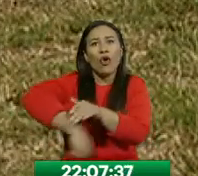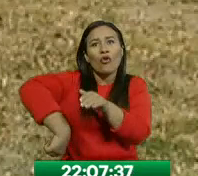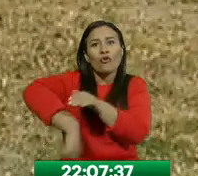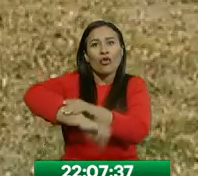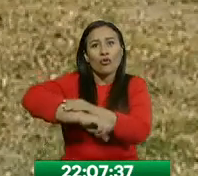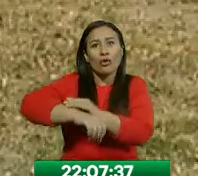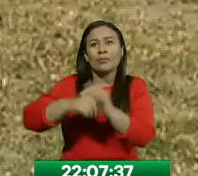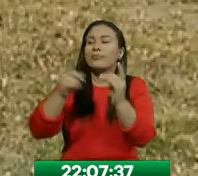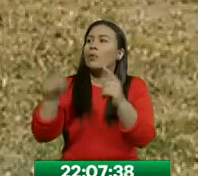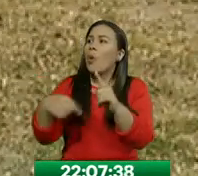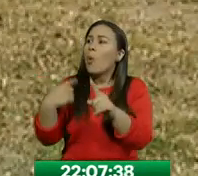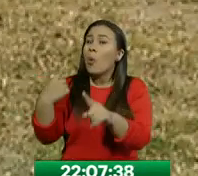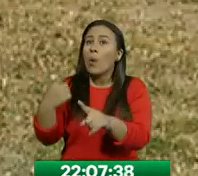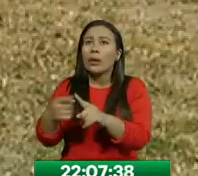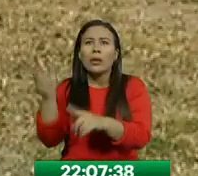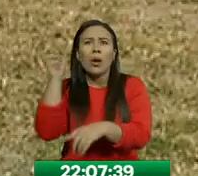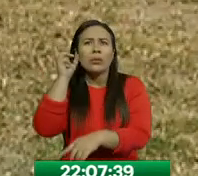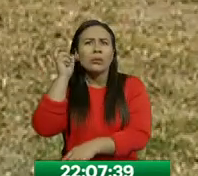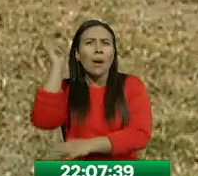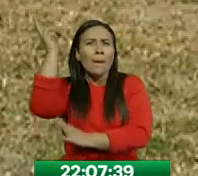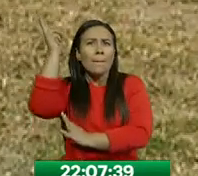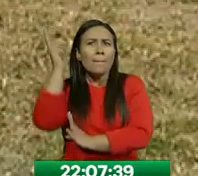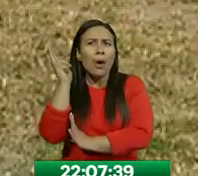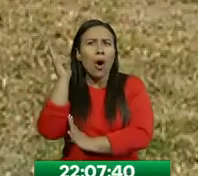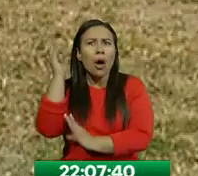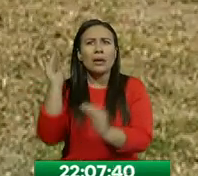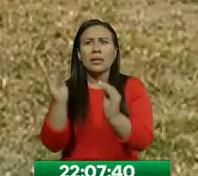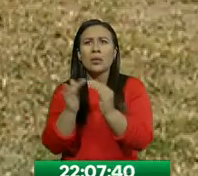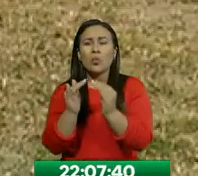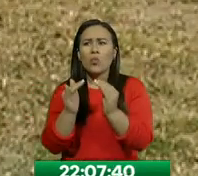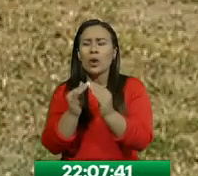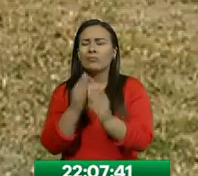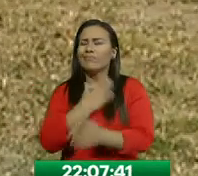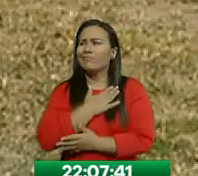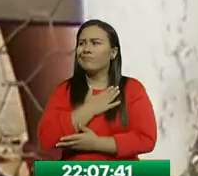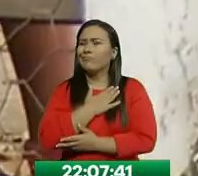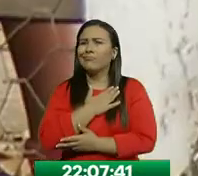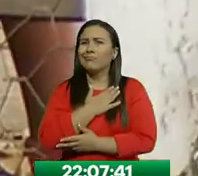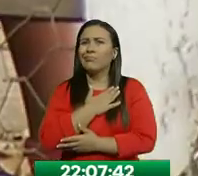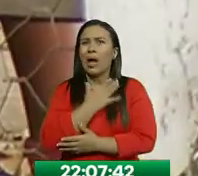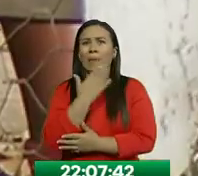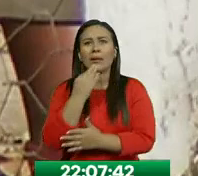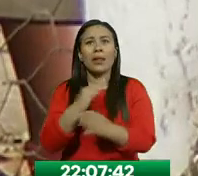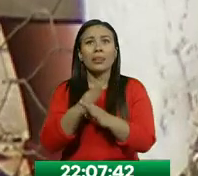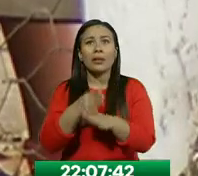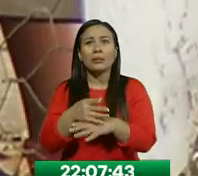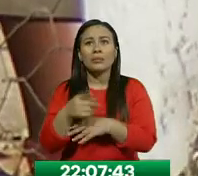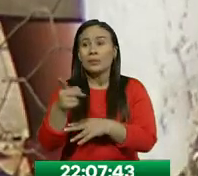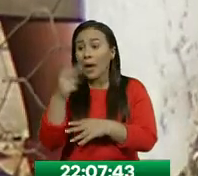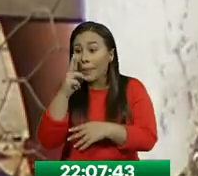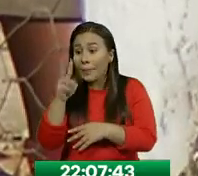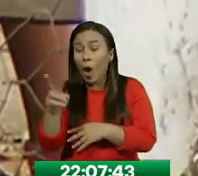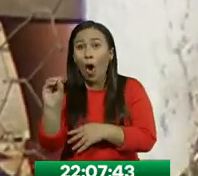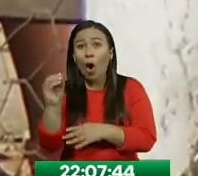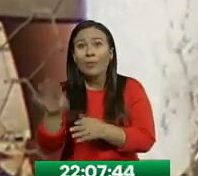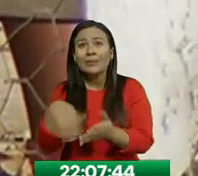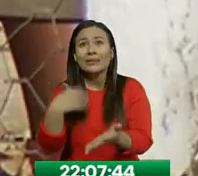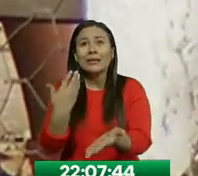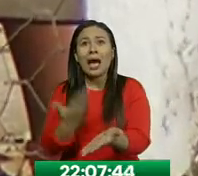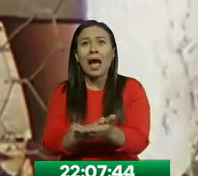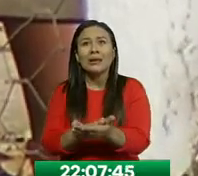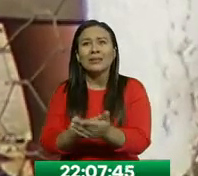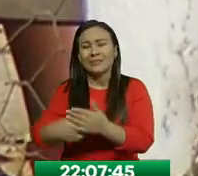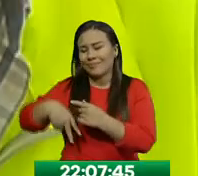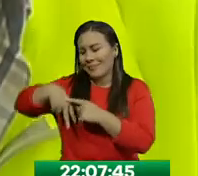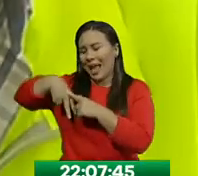fútbol. De pronto, escucharon el estruendo similar a un disparo y posterior, notaron como el adolescente cayó herido en su